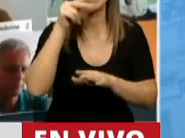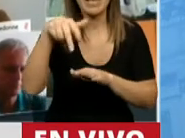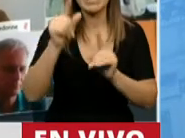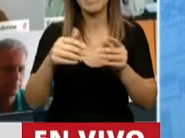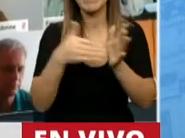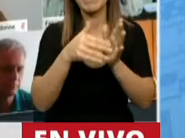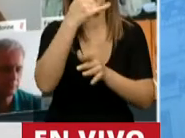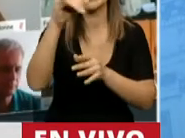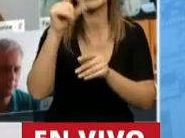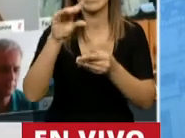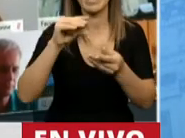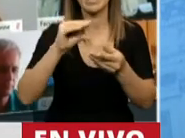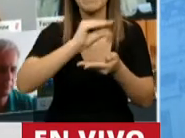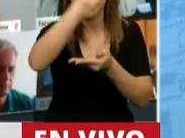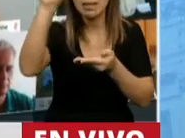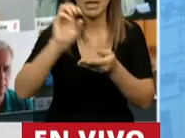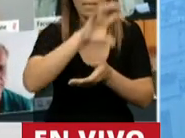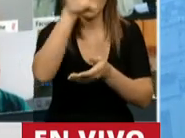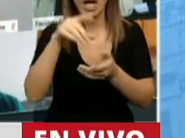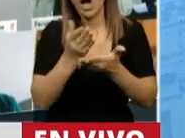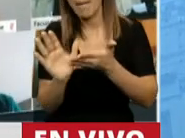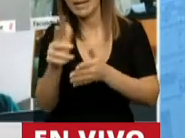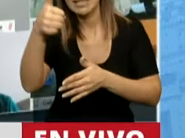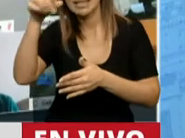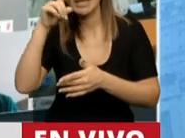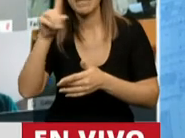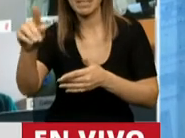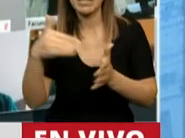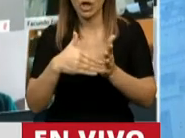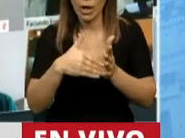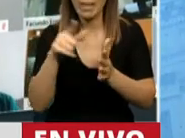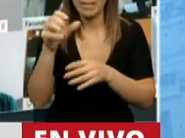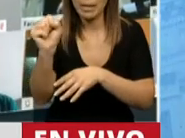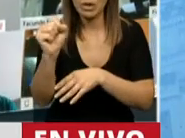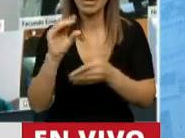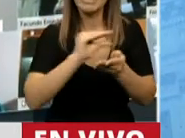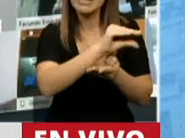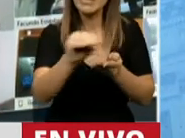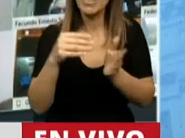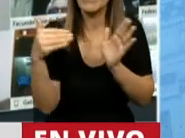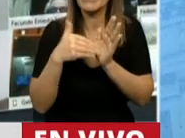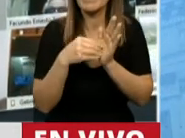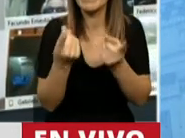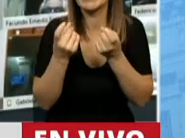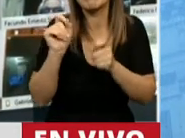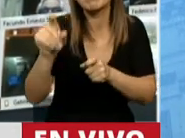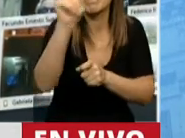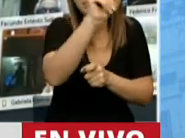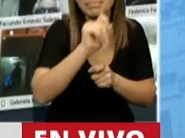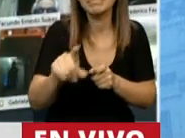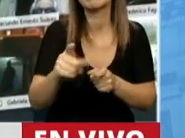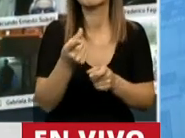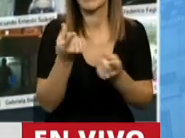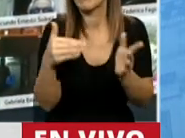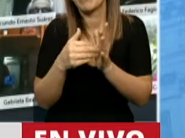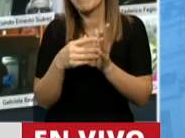de coparticipación, los otros 60 mil millones distribuidos en función de los requerimientos de las provincias, en función